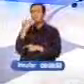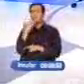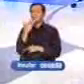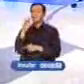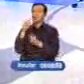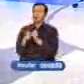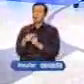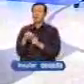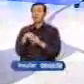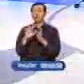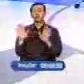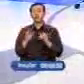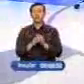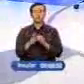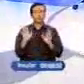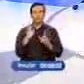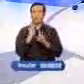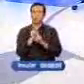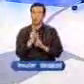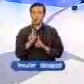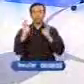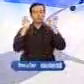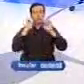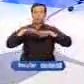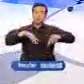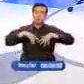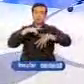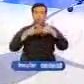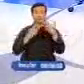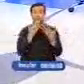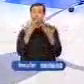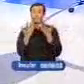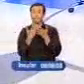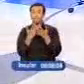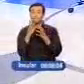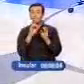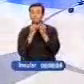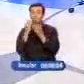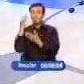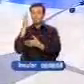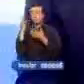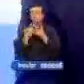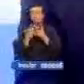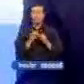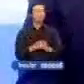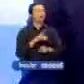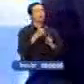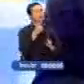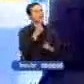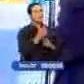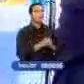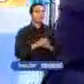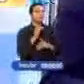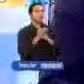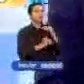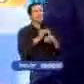nada más del proceso electoral. Hoy tiene ejes estratégicos claros de acción y vinculación con las propias organizaciones. Pero hay algunos que pueden decir, bueno, esos